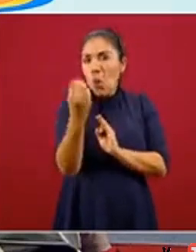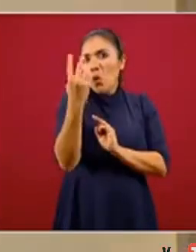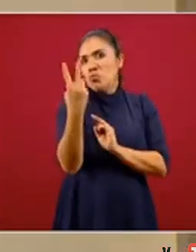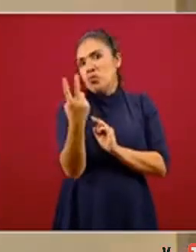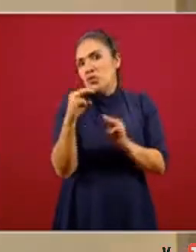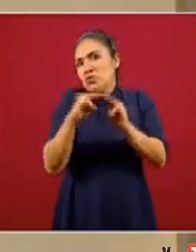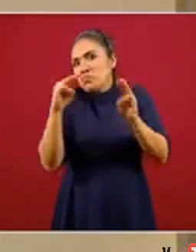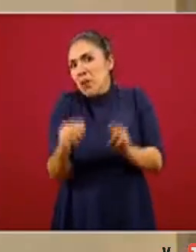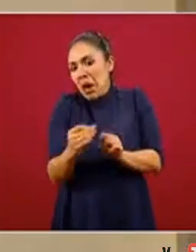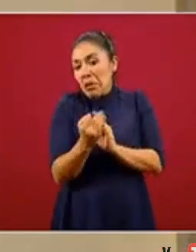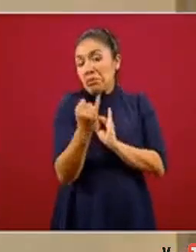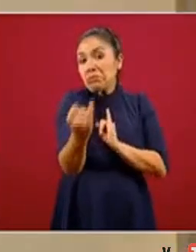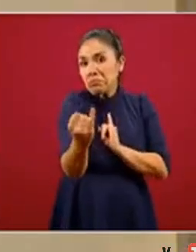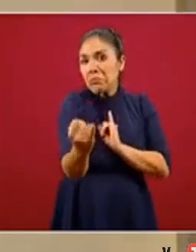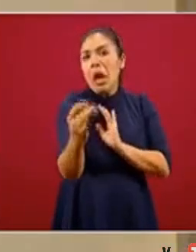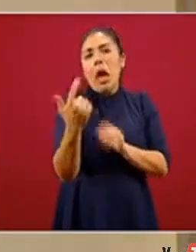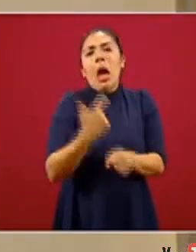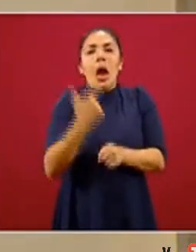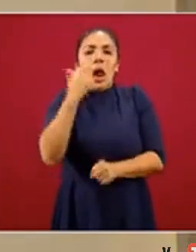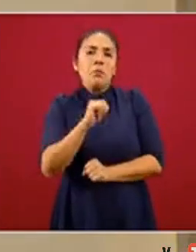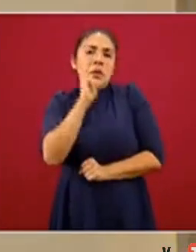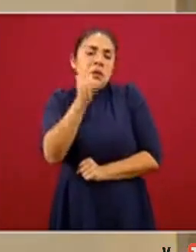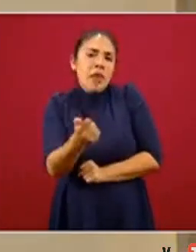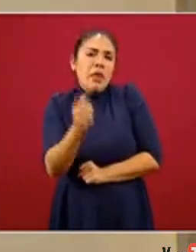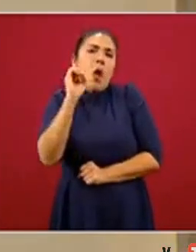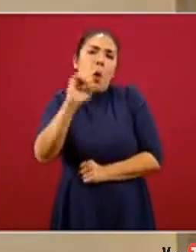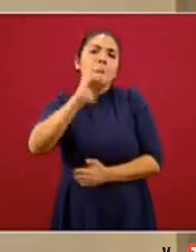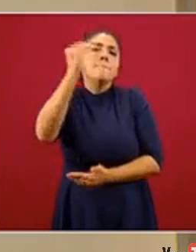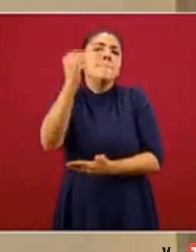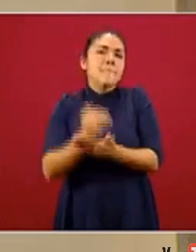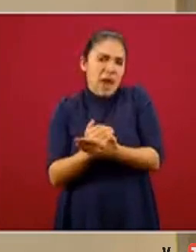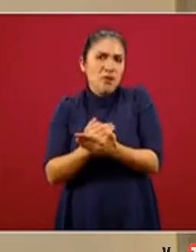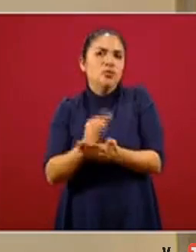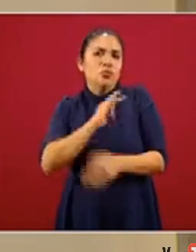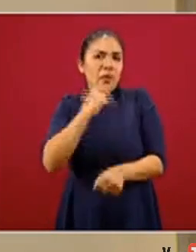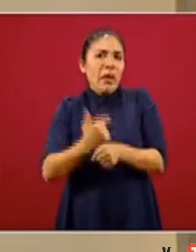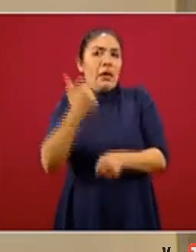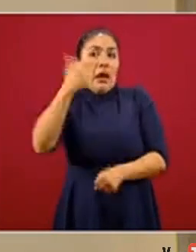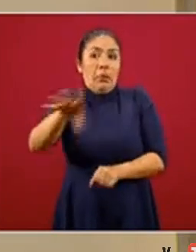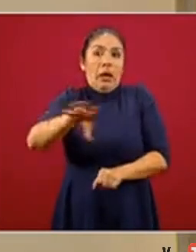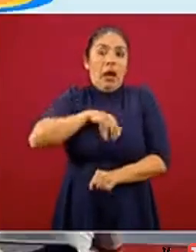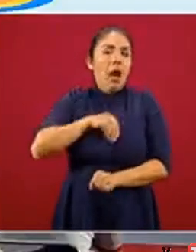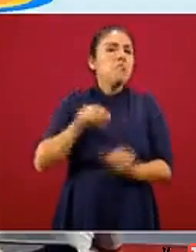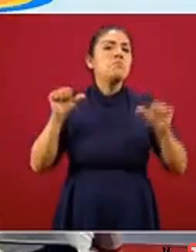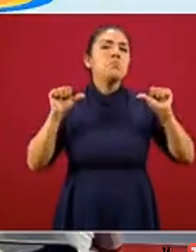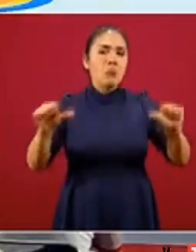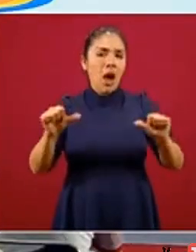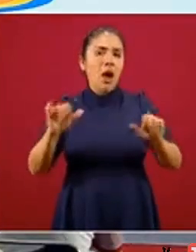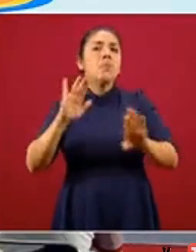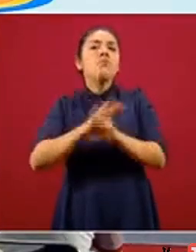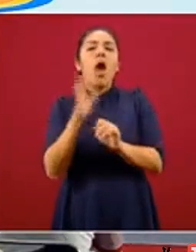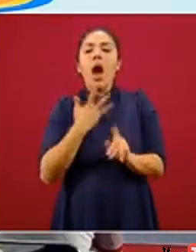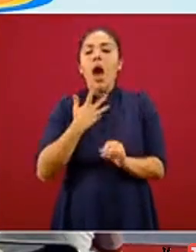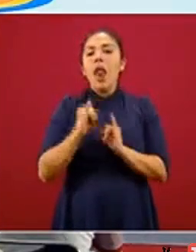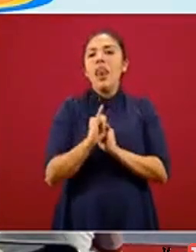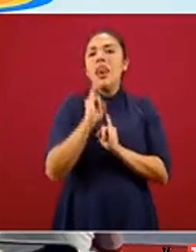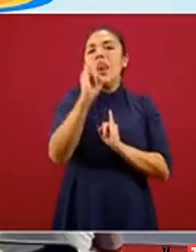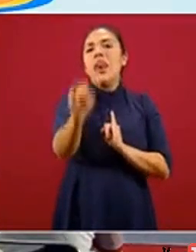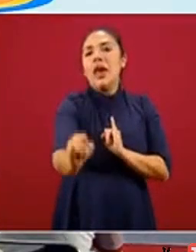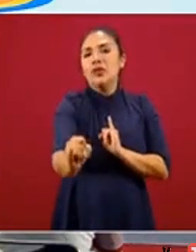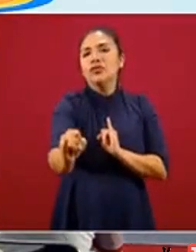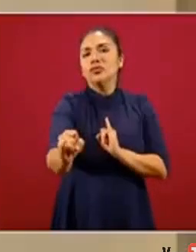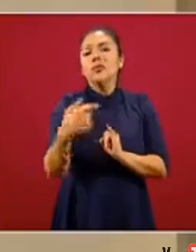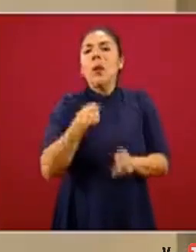no corre riesgo o su riesgo se minimiza al máximo de que le lleguen mis gotas de